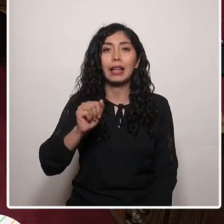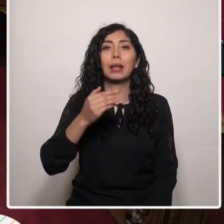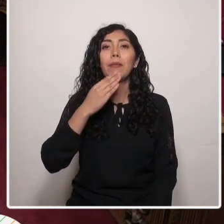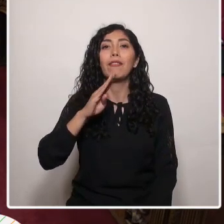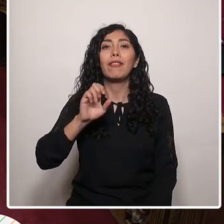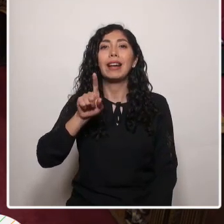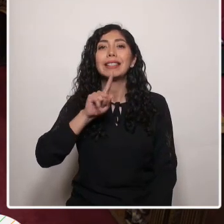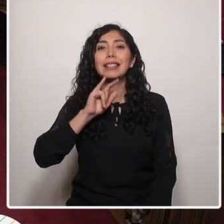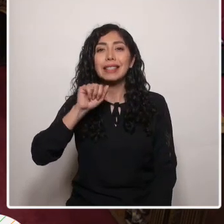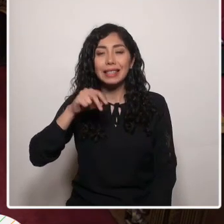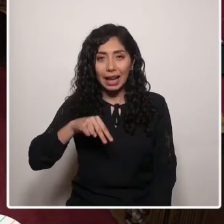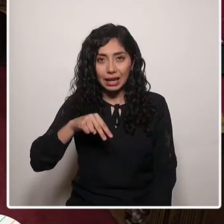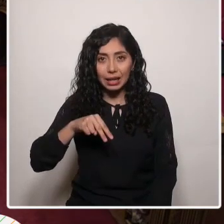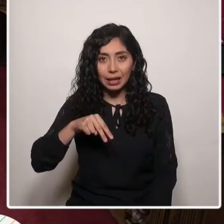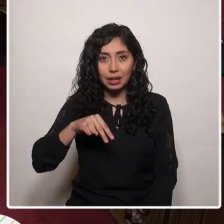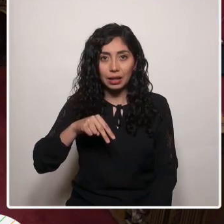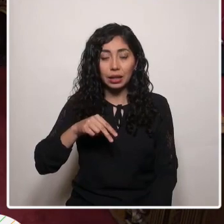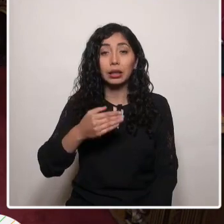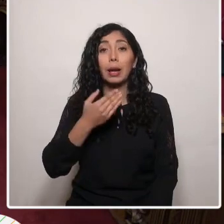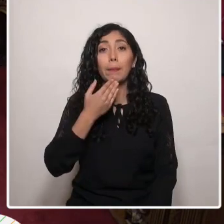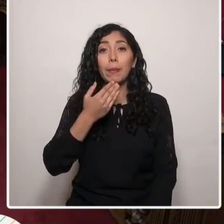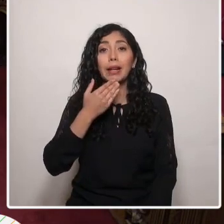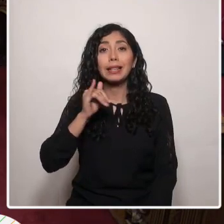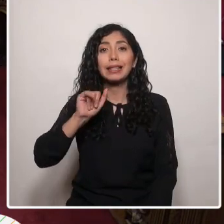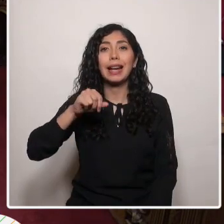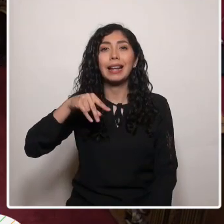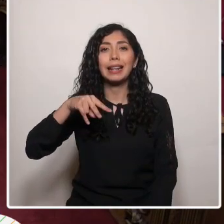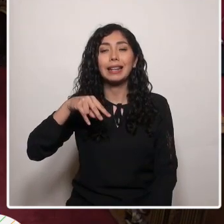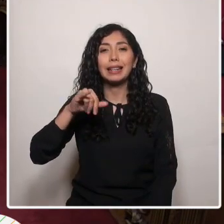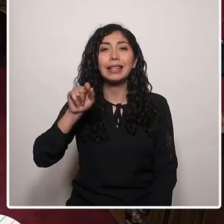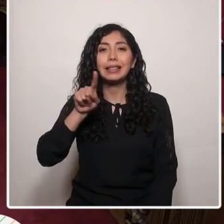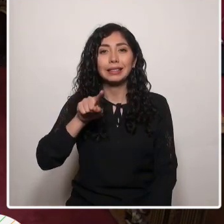Lavé y Yanis Meneses.